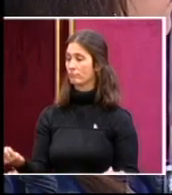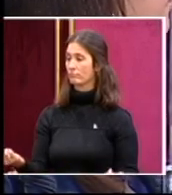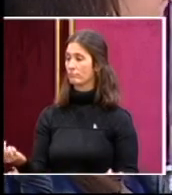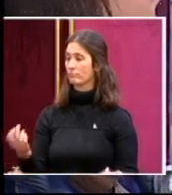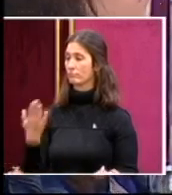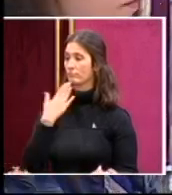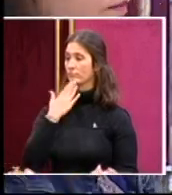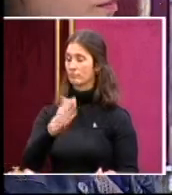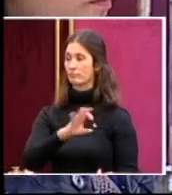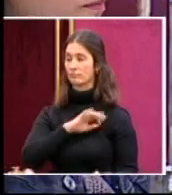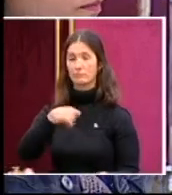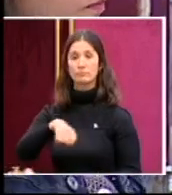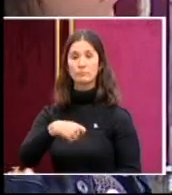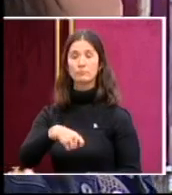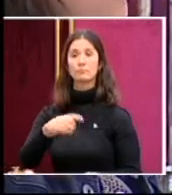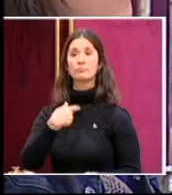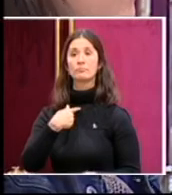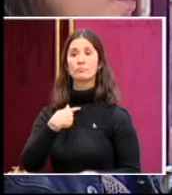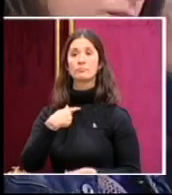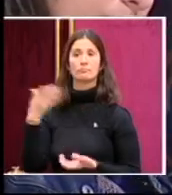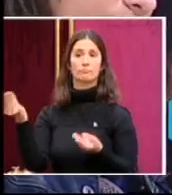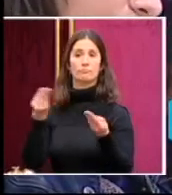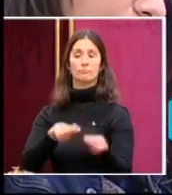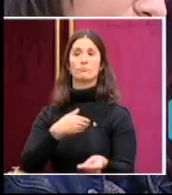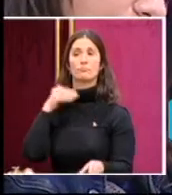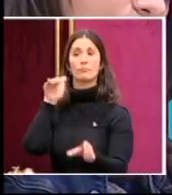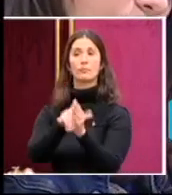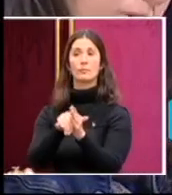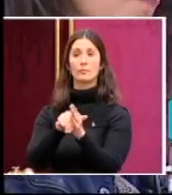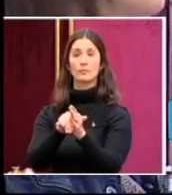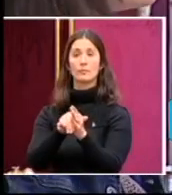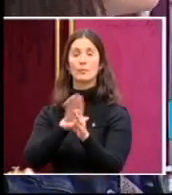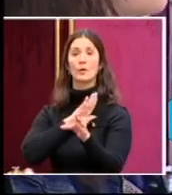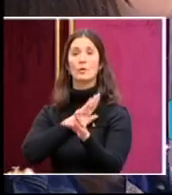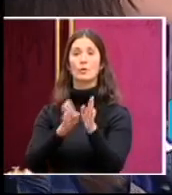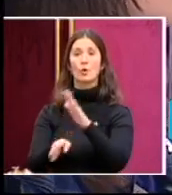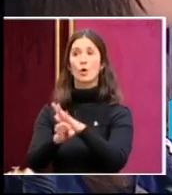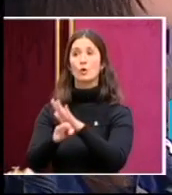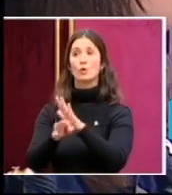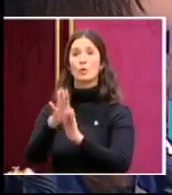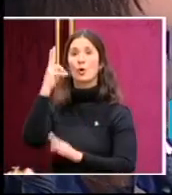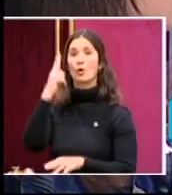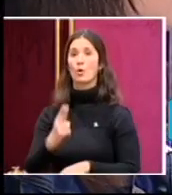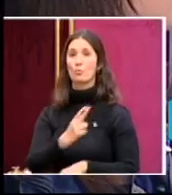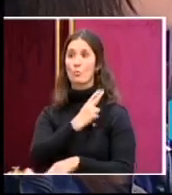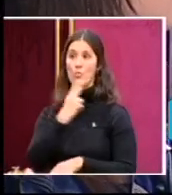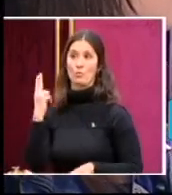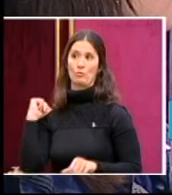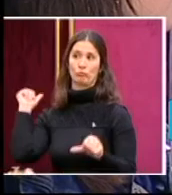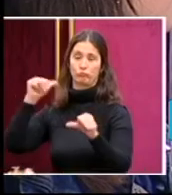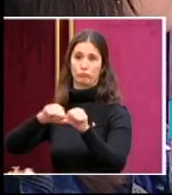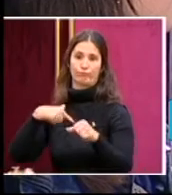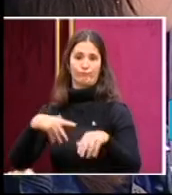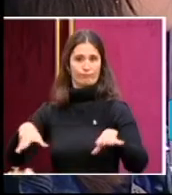Gracias, señor presidente. Se trae a votación, pues, el continuar con los compromisos que ya asumió